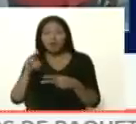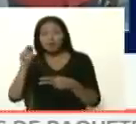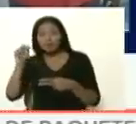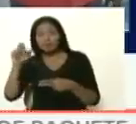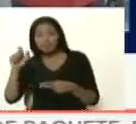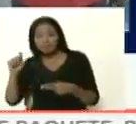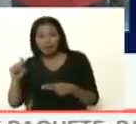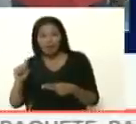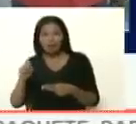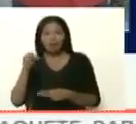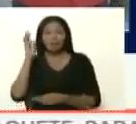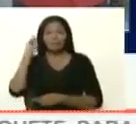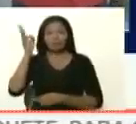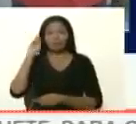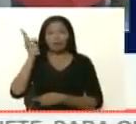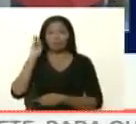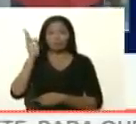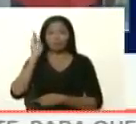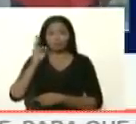10 autobuses.